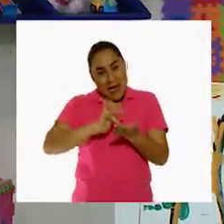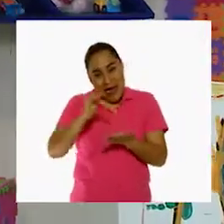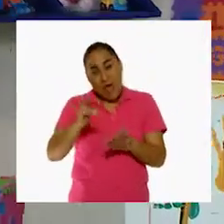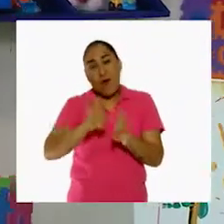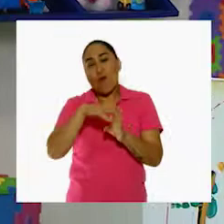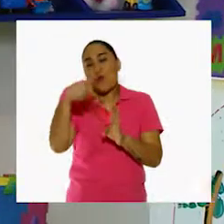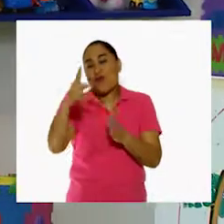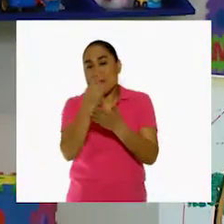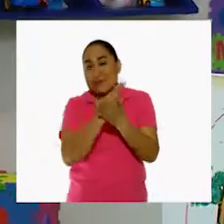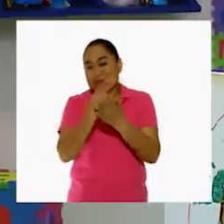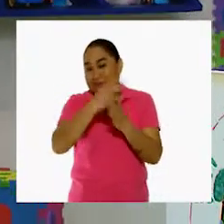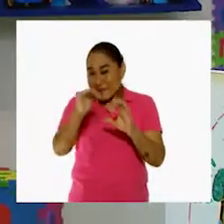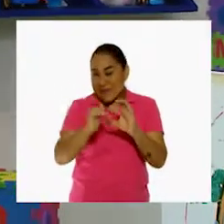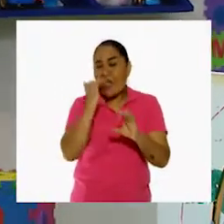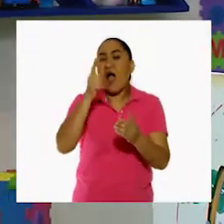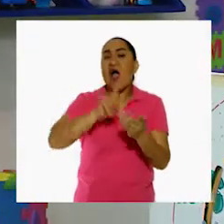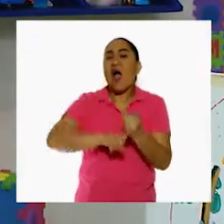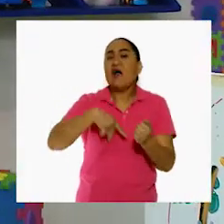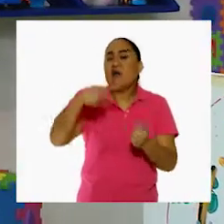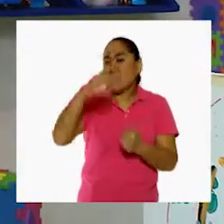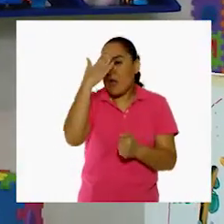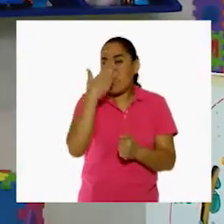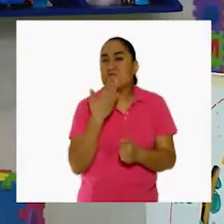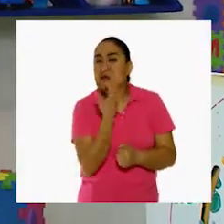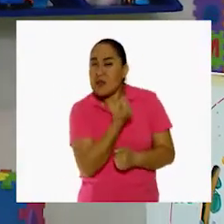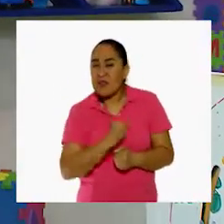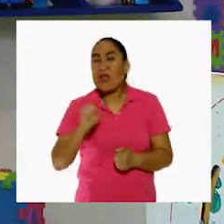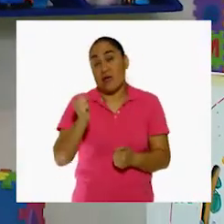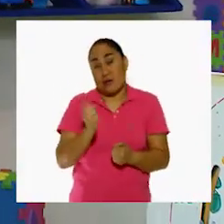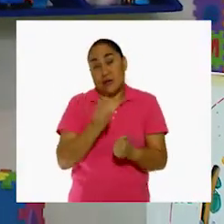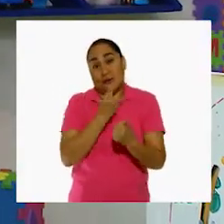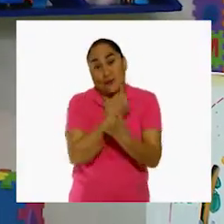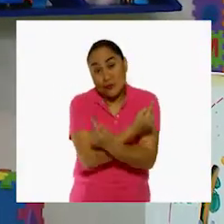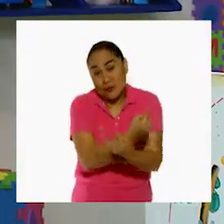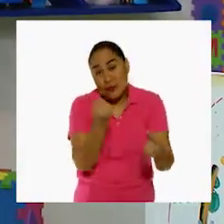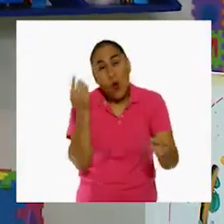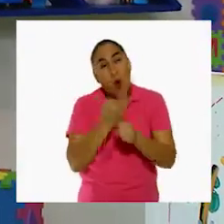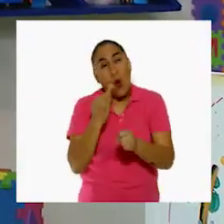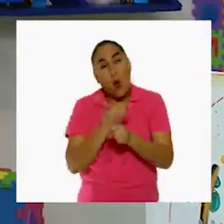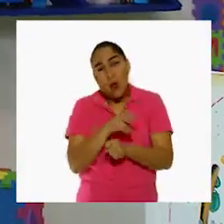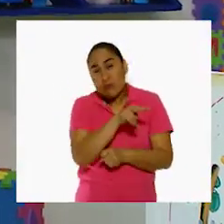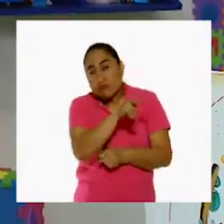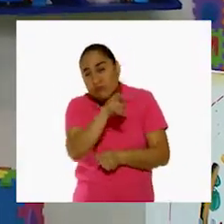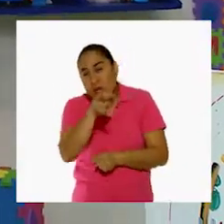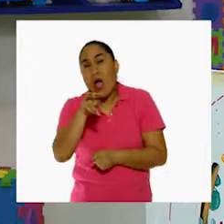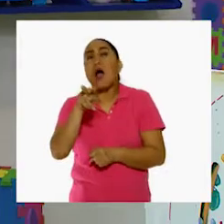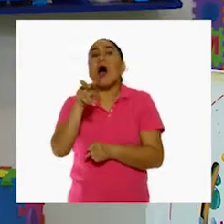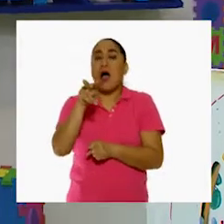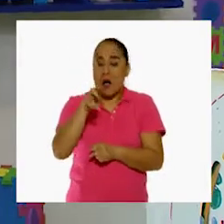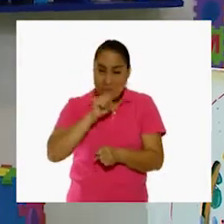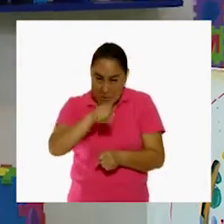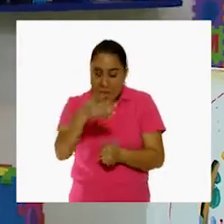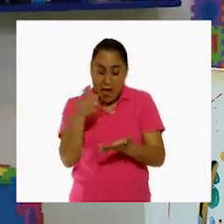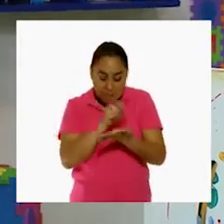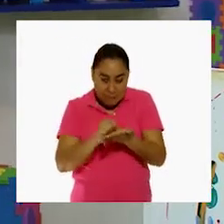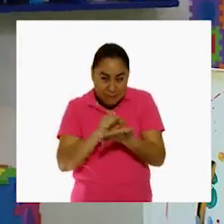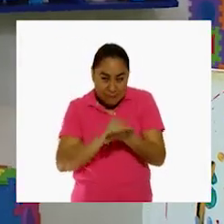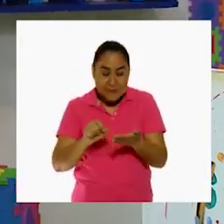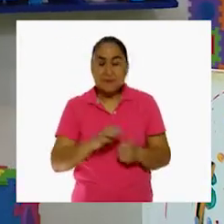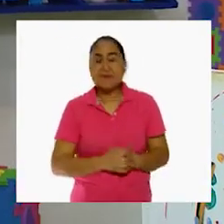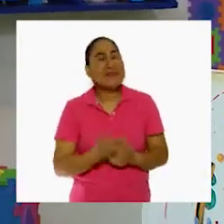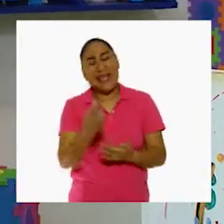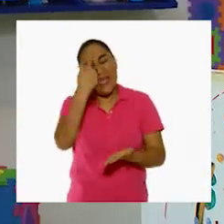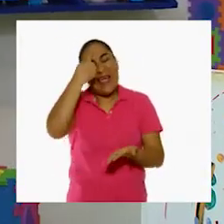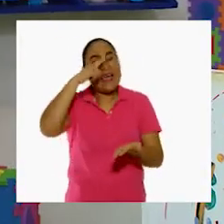compartirnos todas tus habilidades para que las niñas y los niños que nos ven y nos escuchan también lo puedan hacer. ¿Y qué creen?